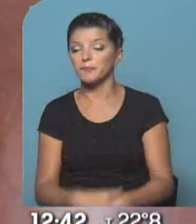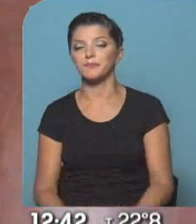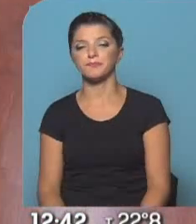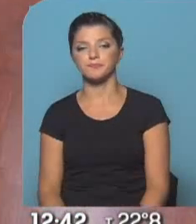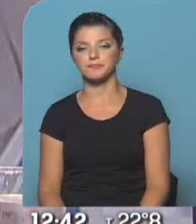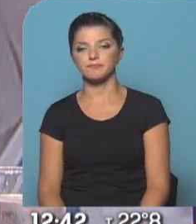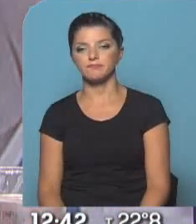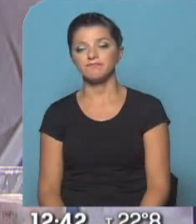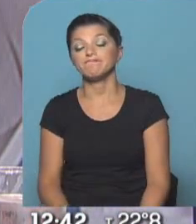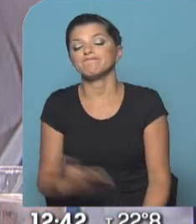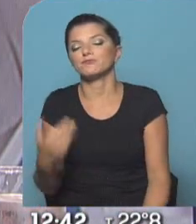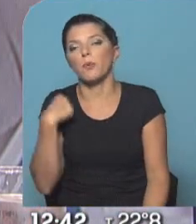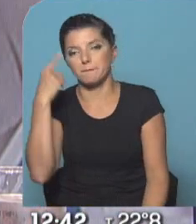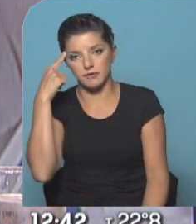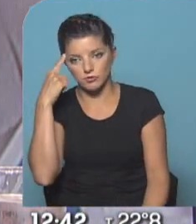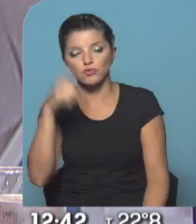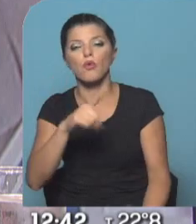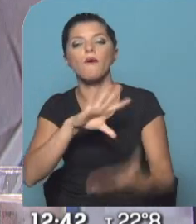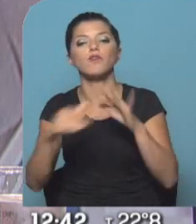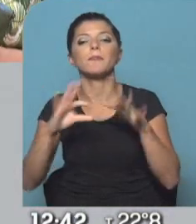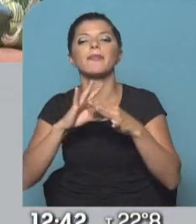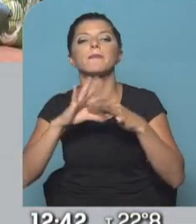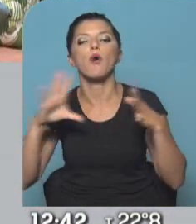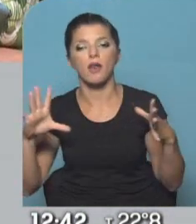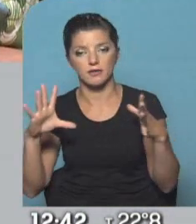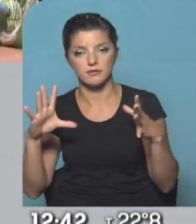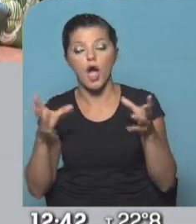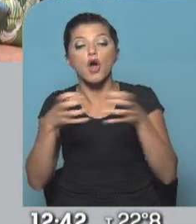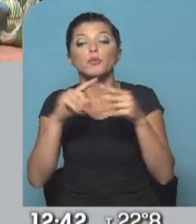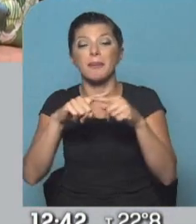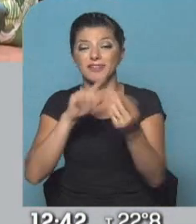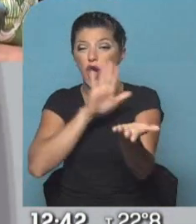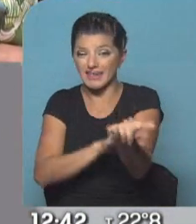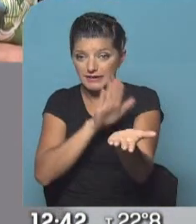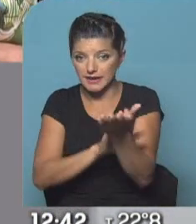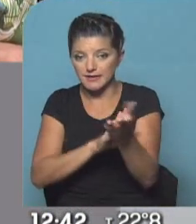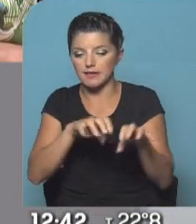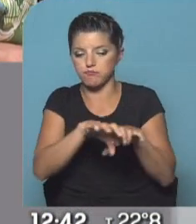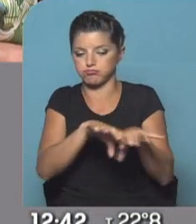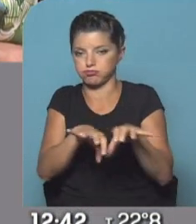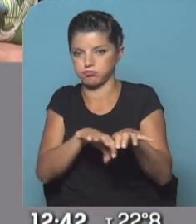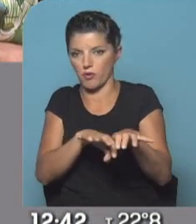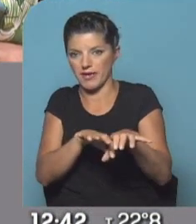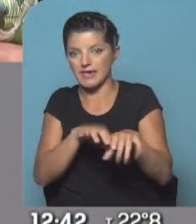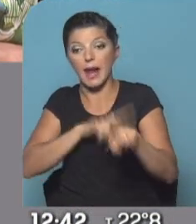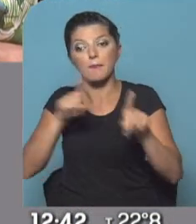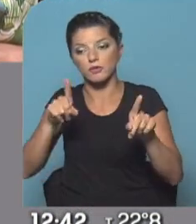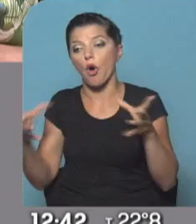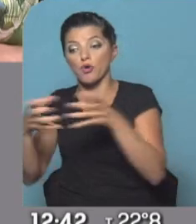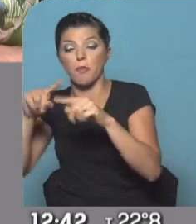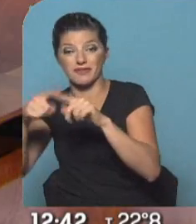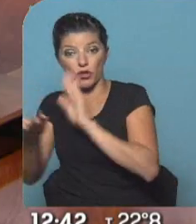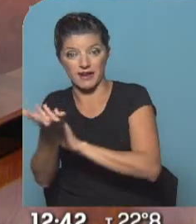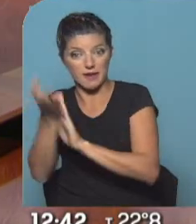está pasando en la democracia chilena es una desagregación del bloque de izquierda y una unificación de la derecha. Eso es lo que potencia las chances de